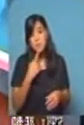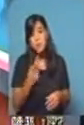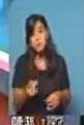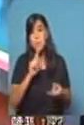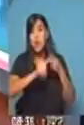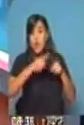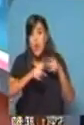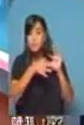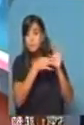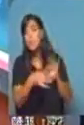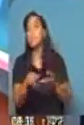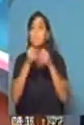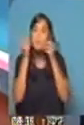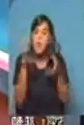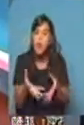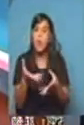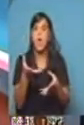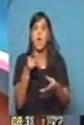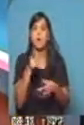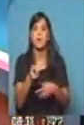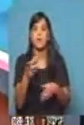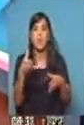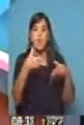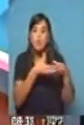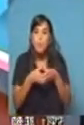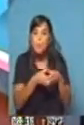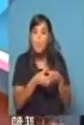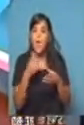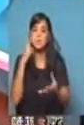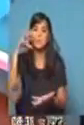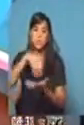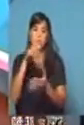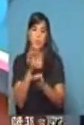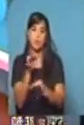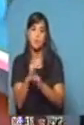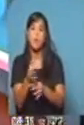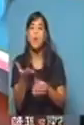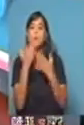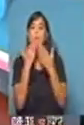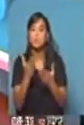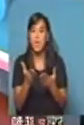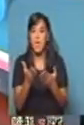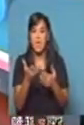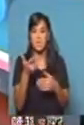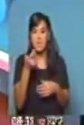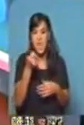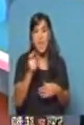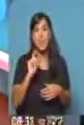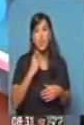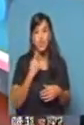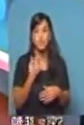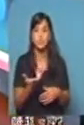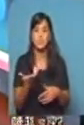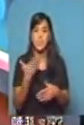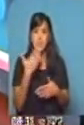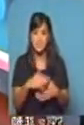está relacionado a mejorar la relación entre la comunidad y las instituciones educativas yamila muchas gracias desde canal 12 de trenque lauquen la seguimos